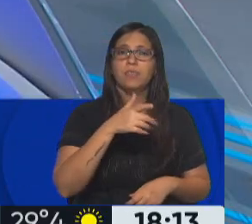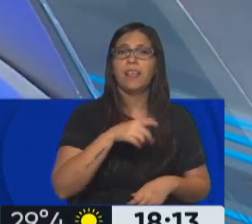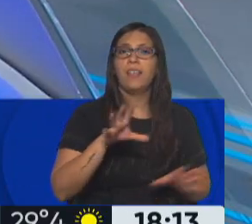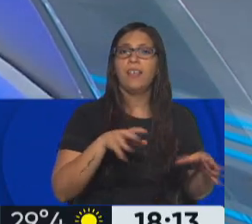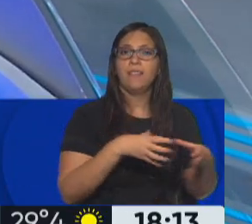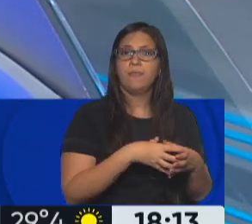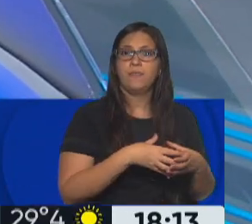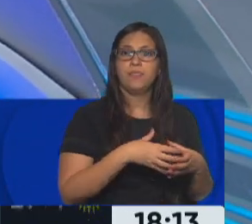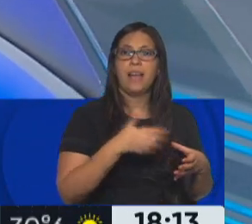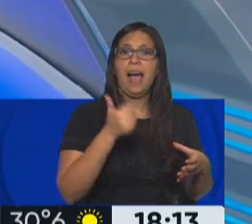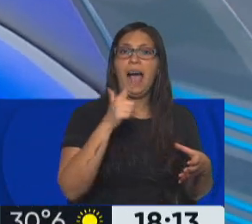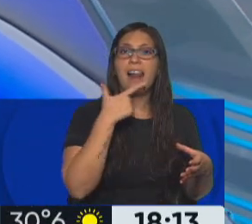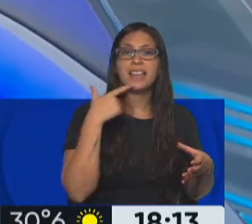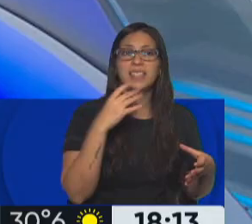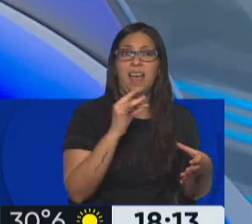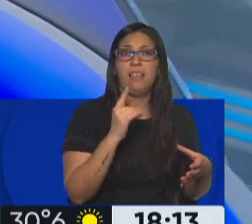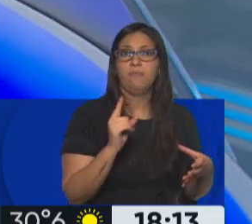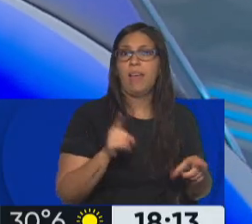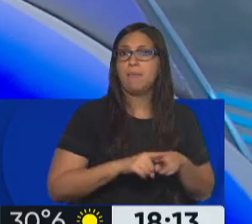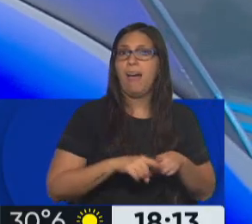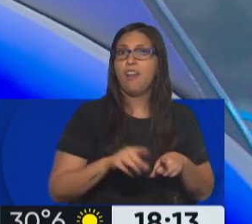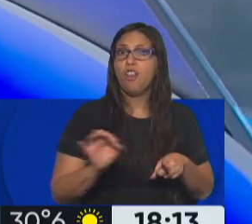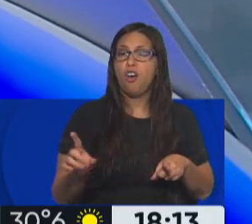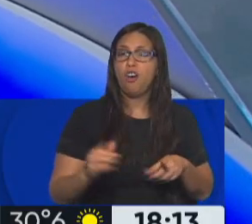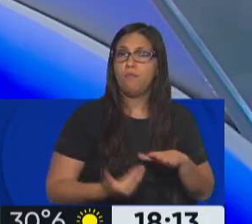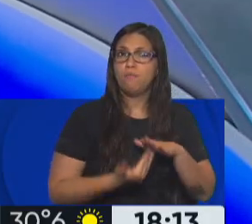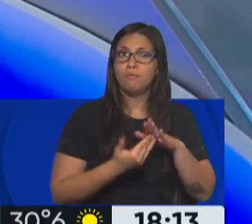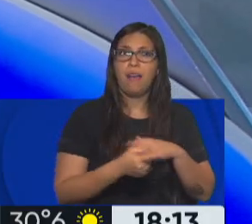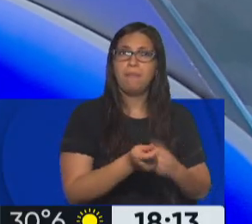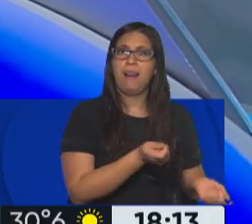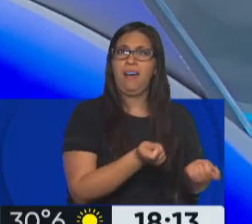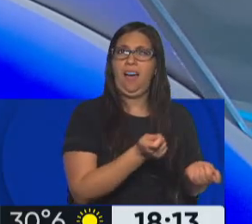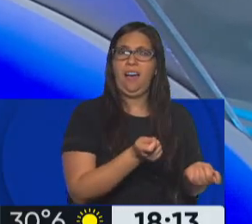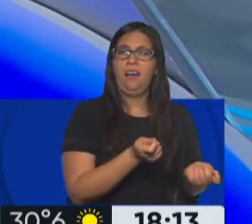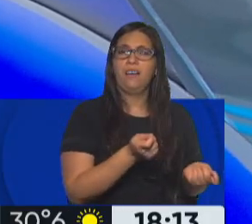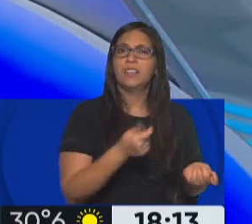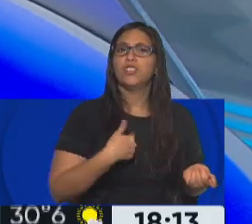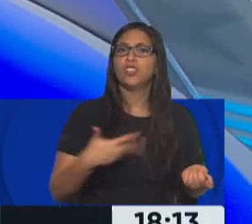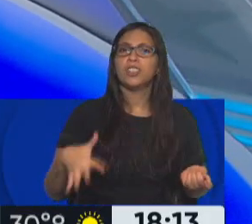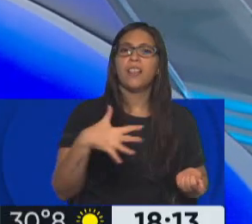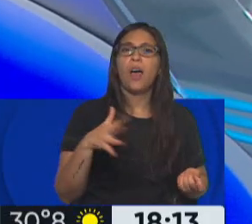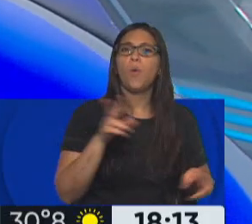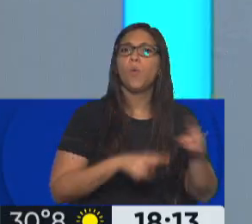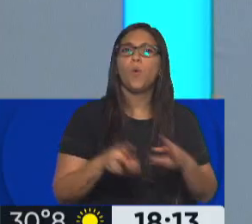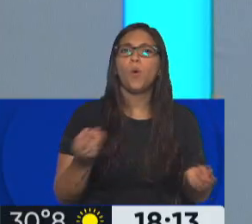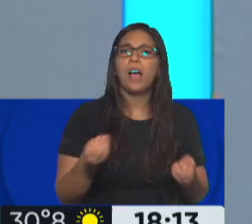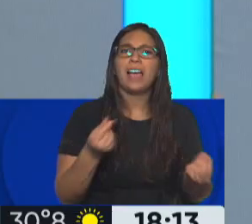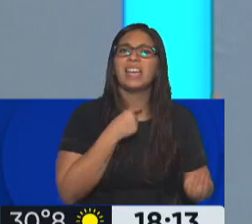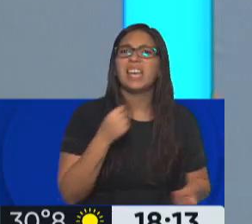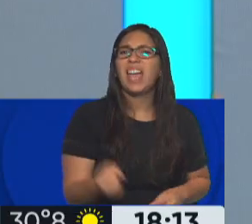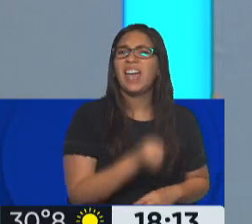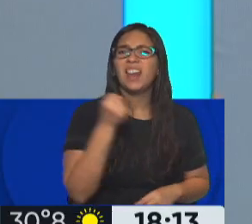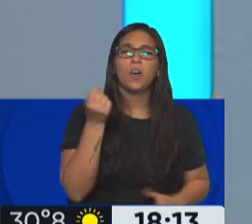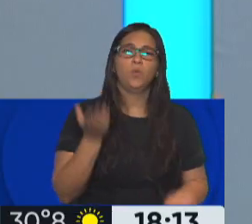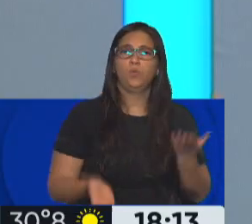manos de Maher al-Assad, uno de los hermanos de Bashar, y también una sociedad que busca justicia por las desapariciones